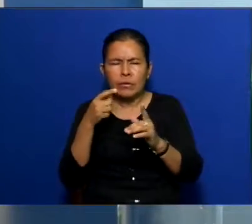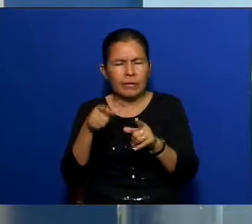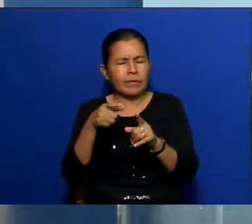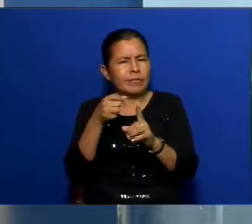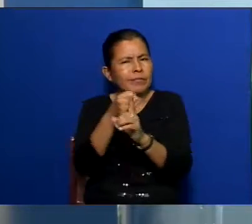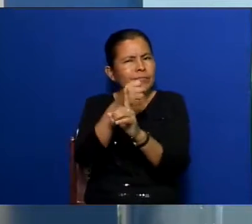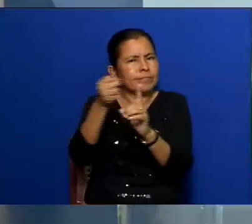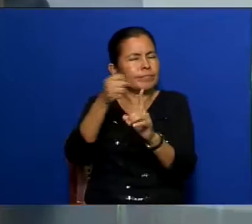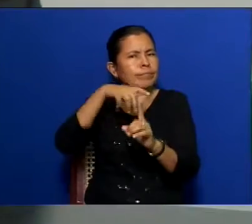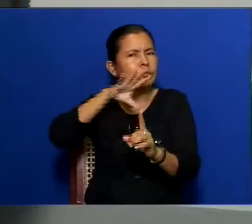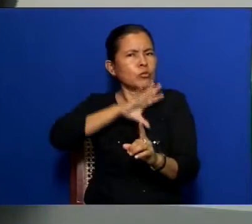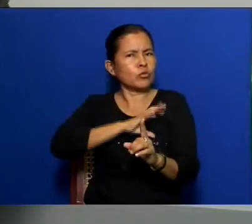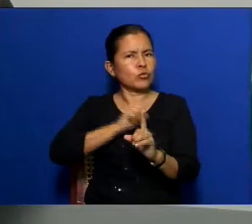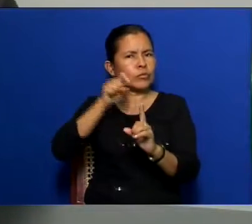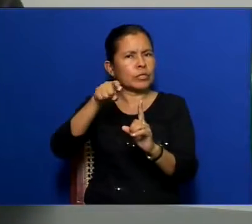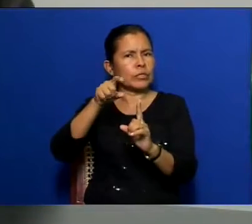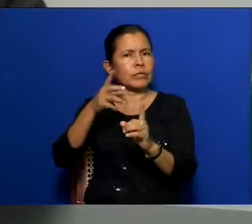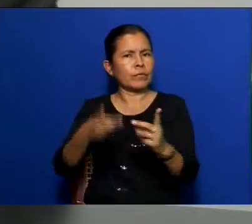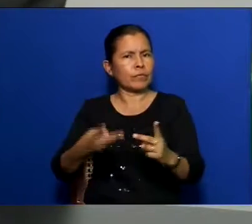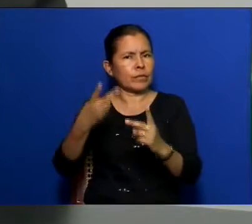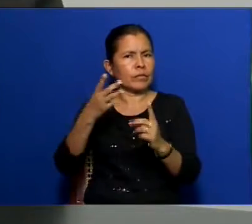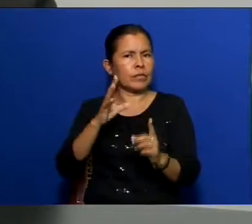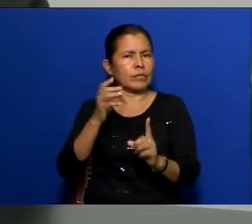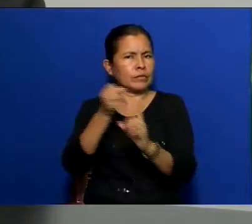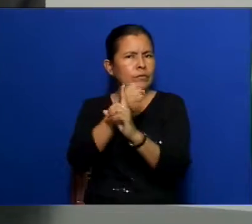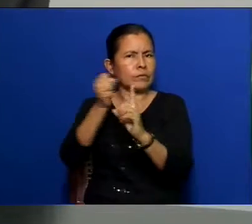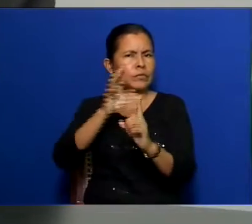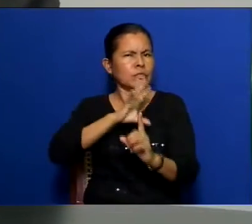violencia? Sí, mire, la violencia